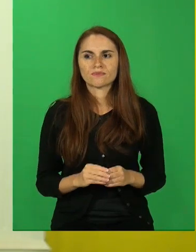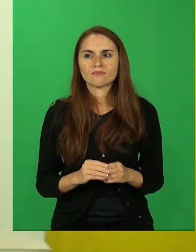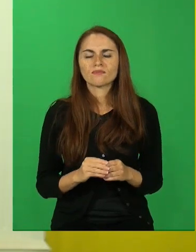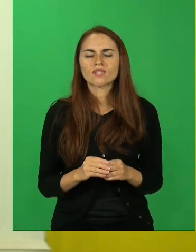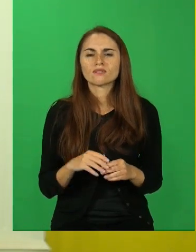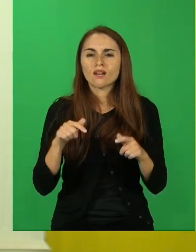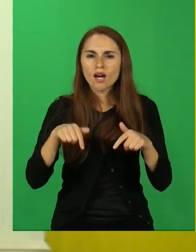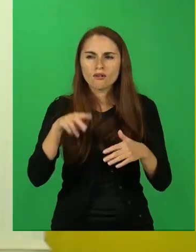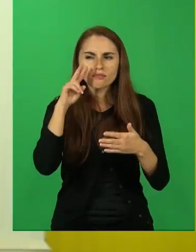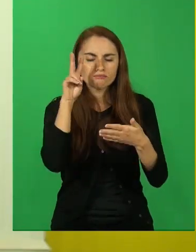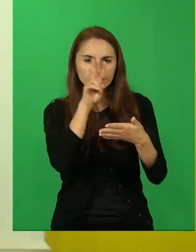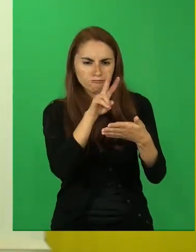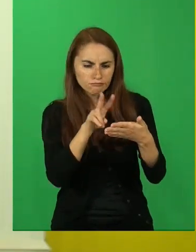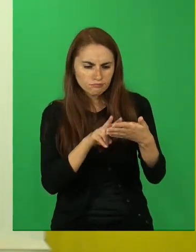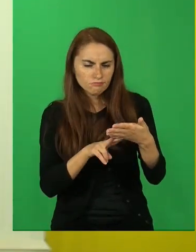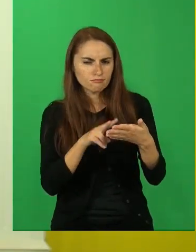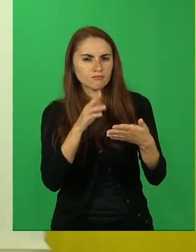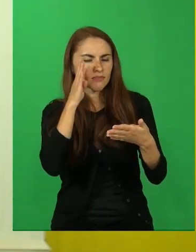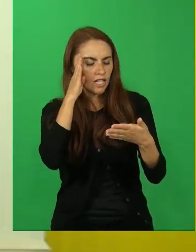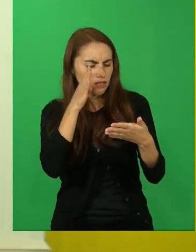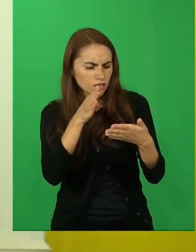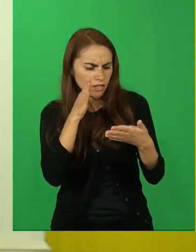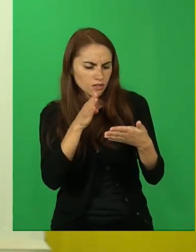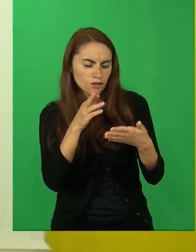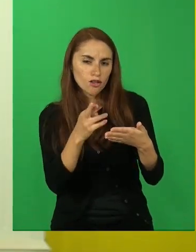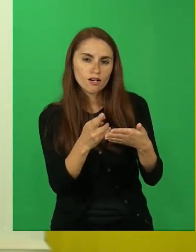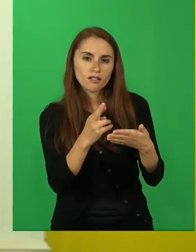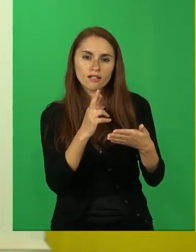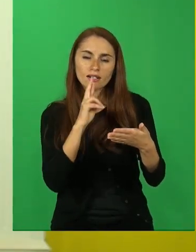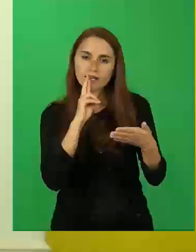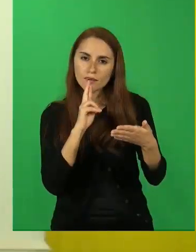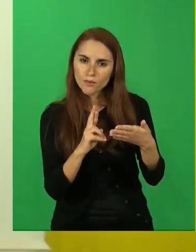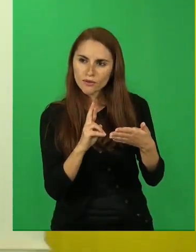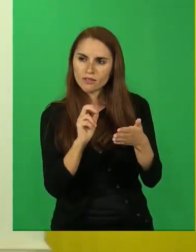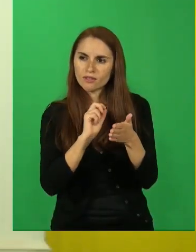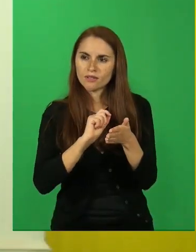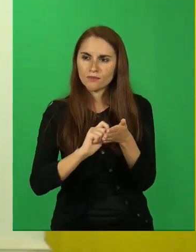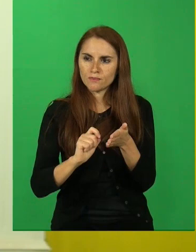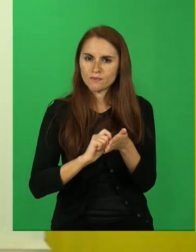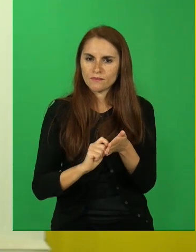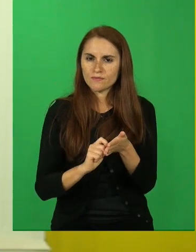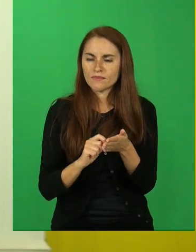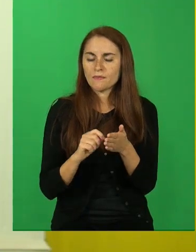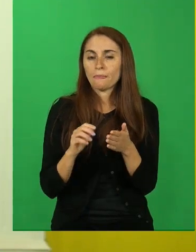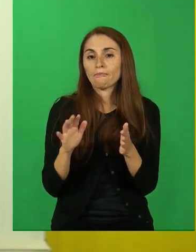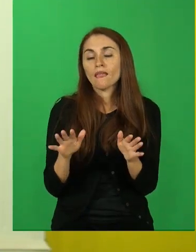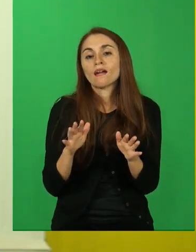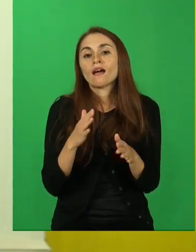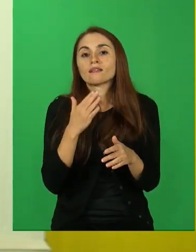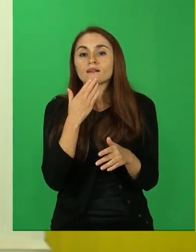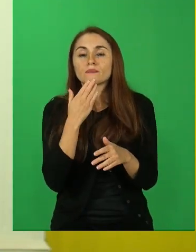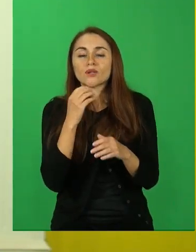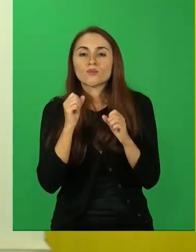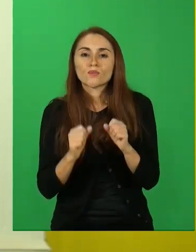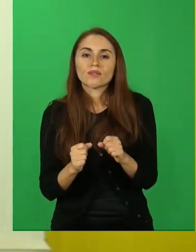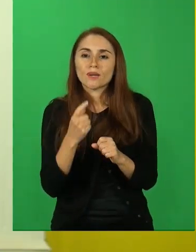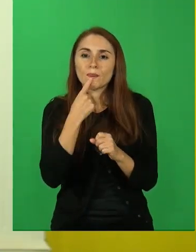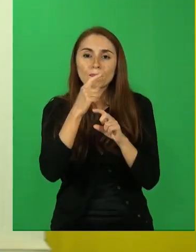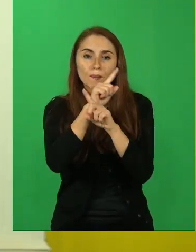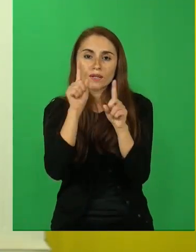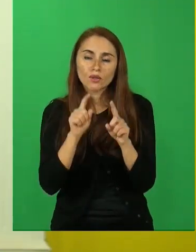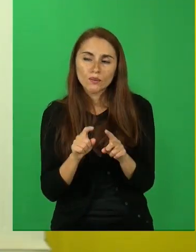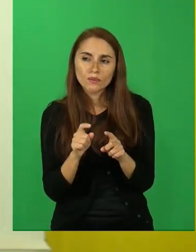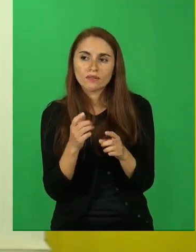lee atentamente la situación y responde. Otro tipo de pregunta que puedes estar trabajando es lo que